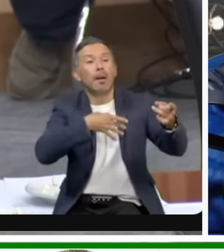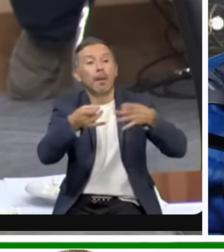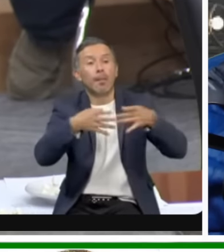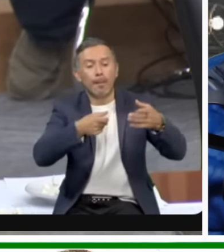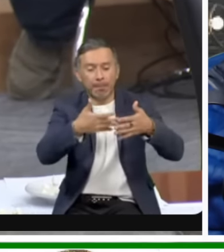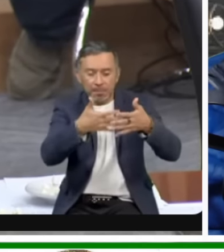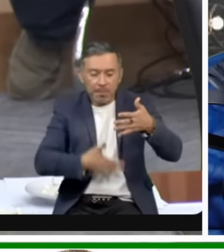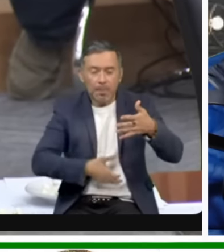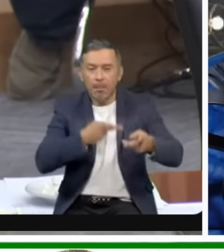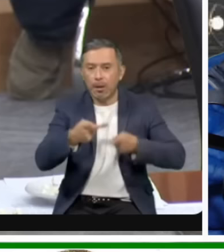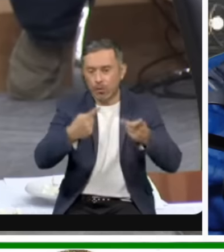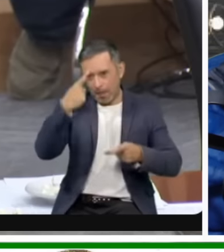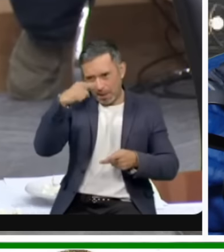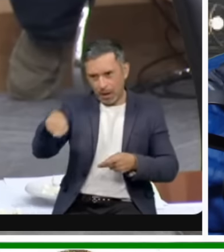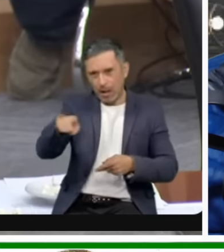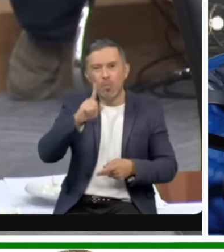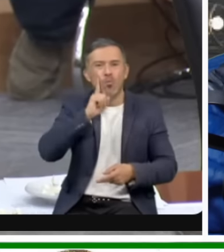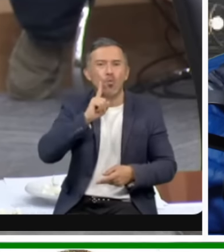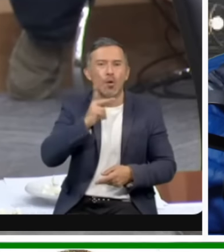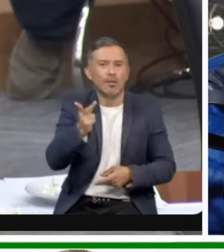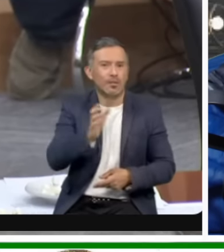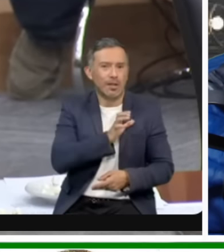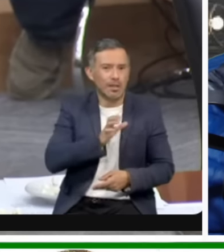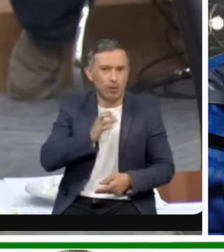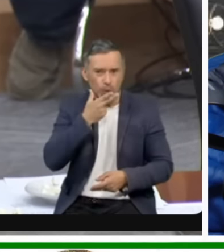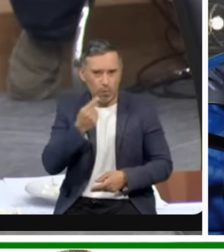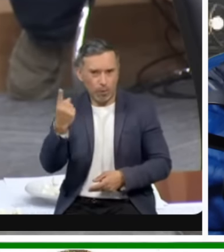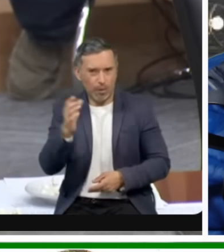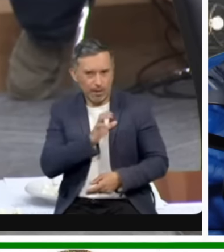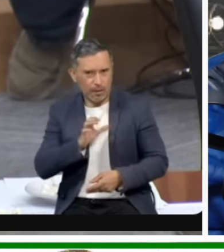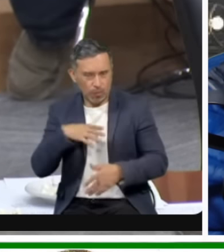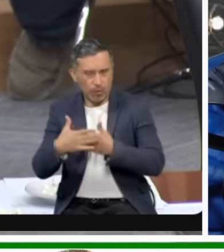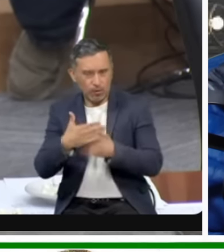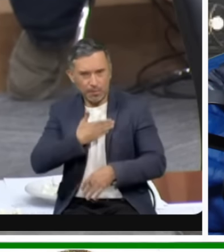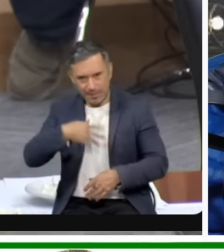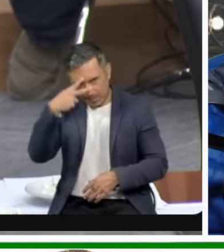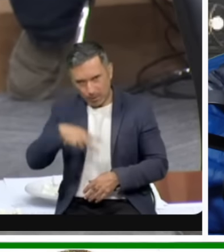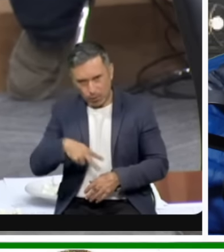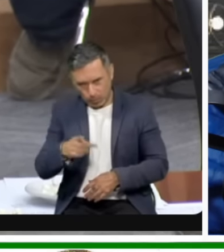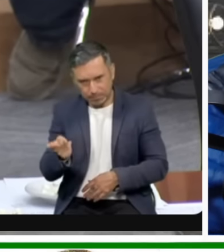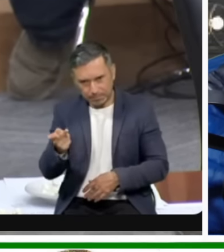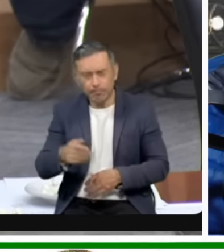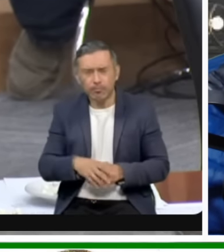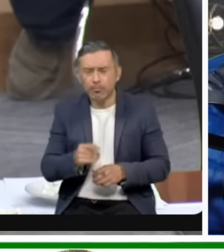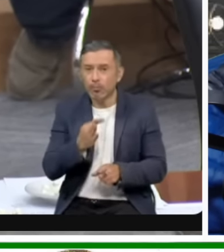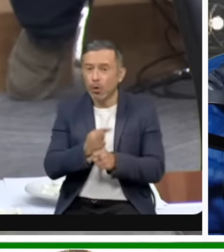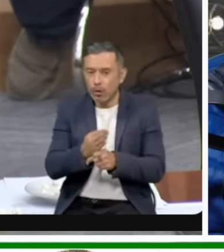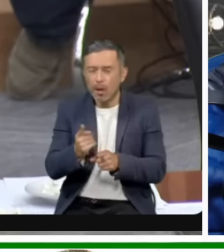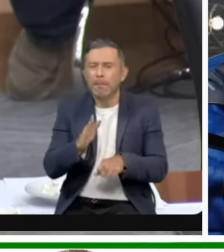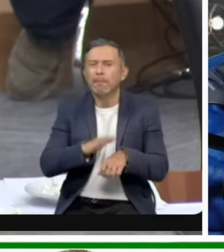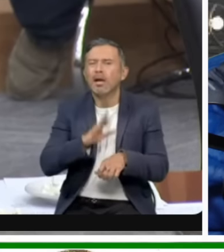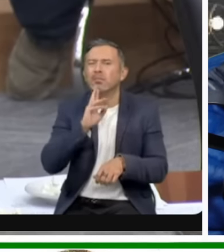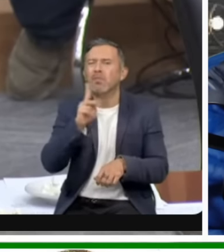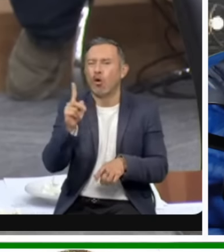el candidato a la presidencia de la República consideramos que en este momento llevar a lo más sano y a